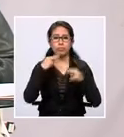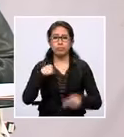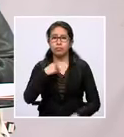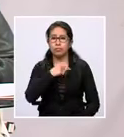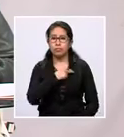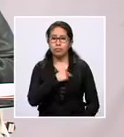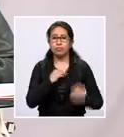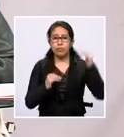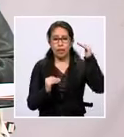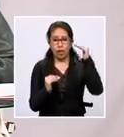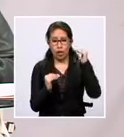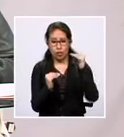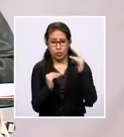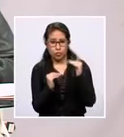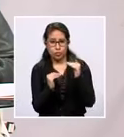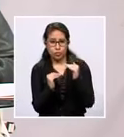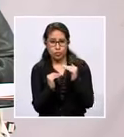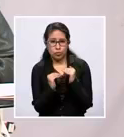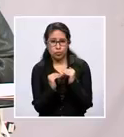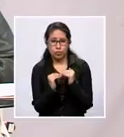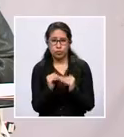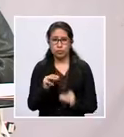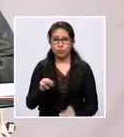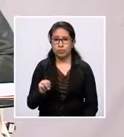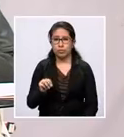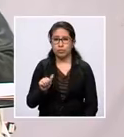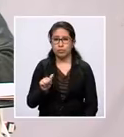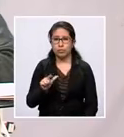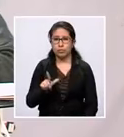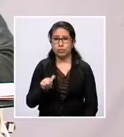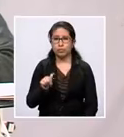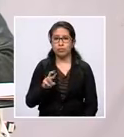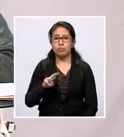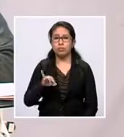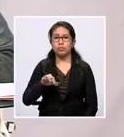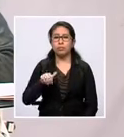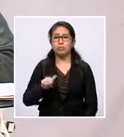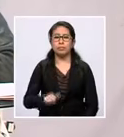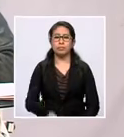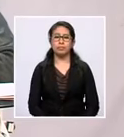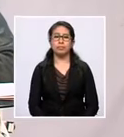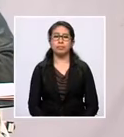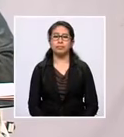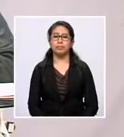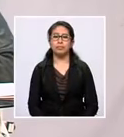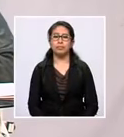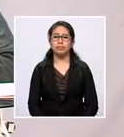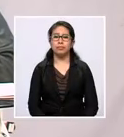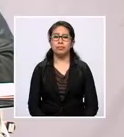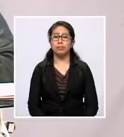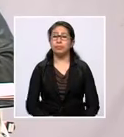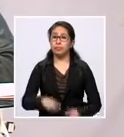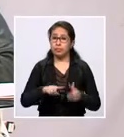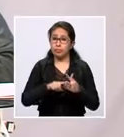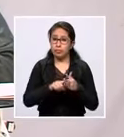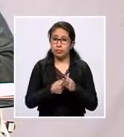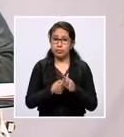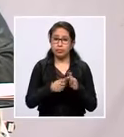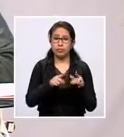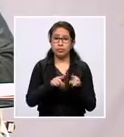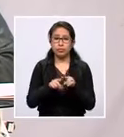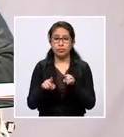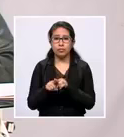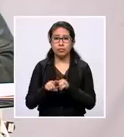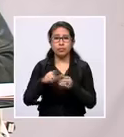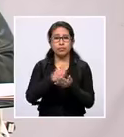reduciendo la mala la malaria a un nivel de erradicación y hemos iniciado también la